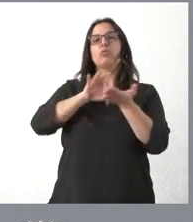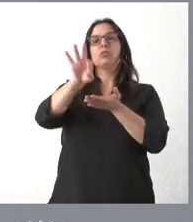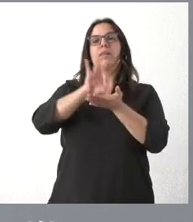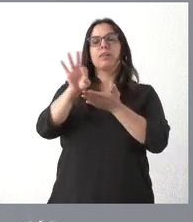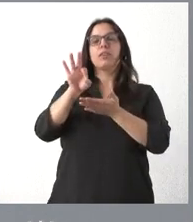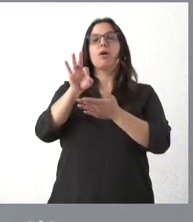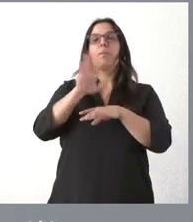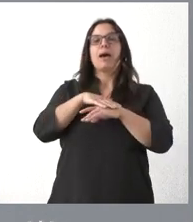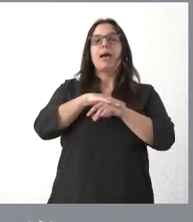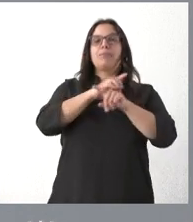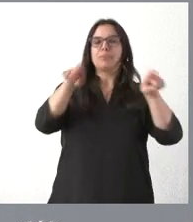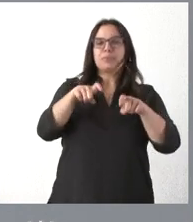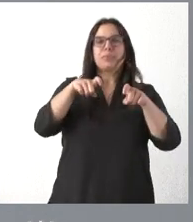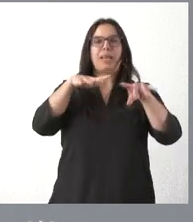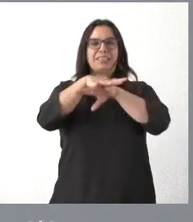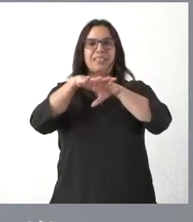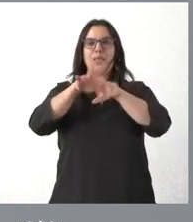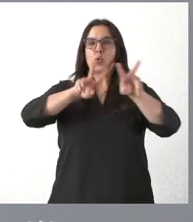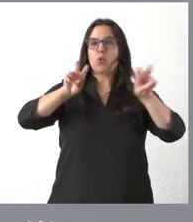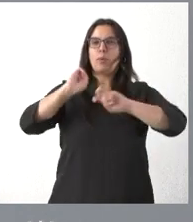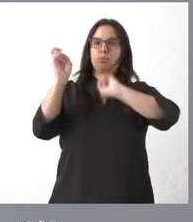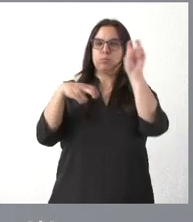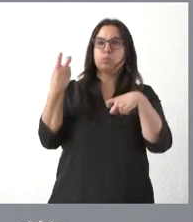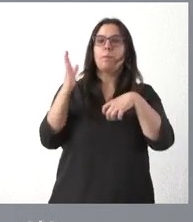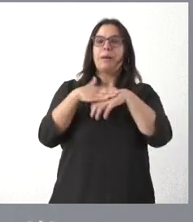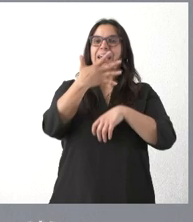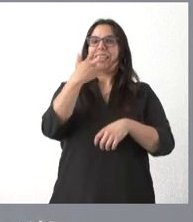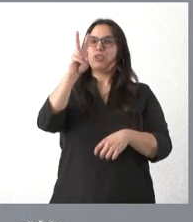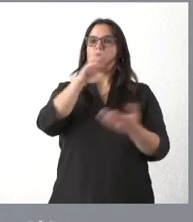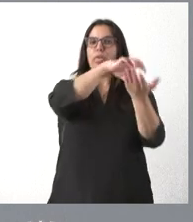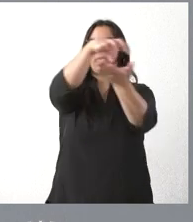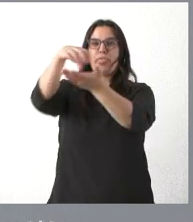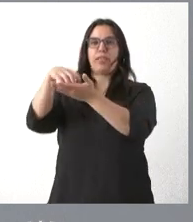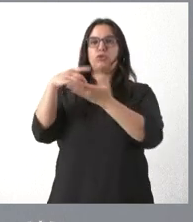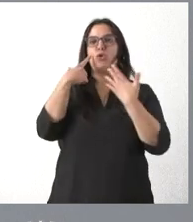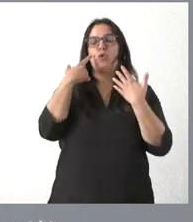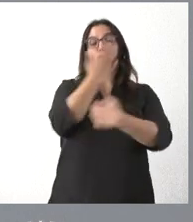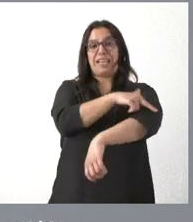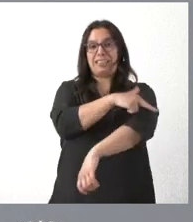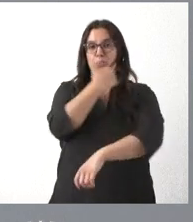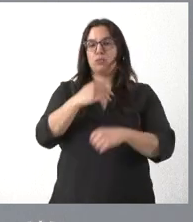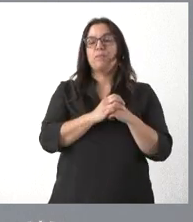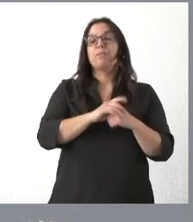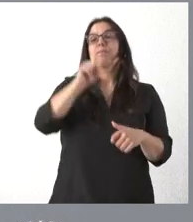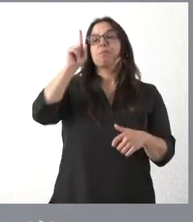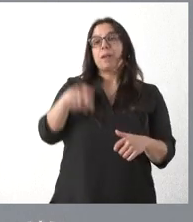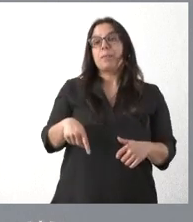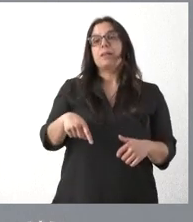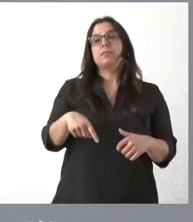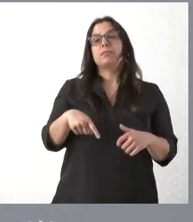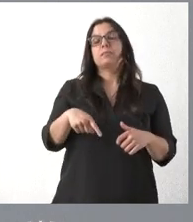nueve equipamiento en la red para estos 502 centros sanitarios en Castilla y león así como el suministro